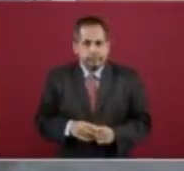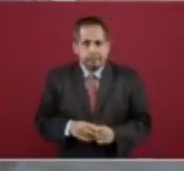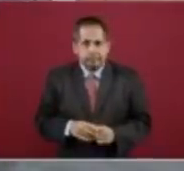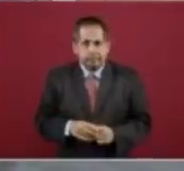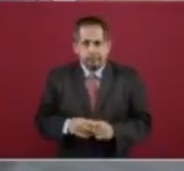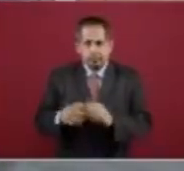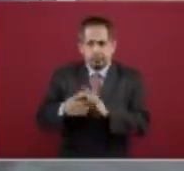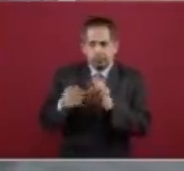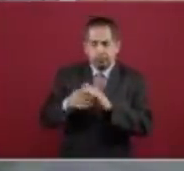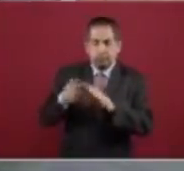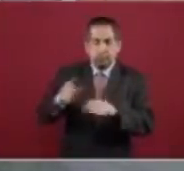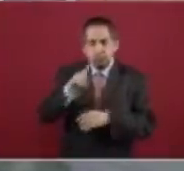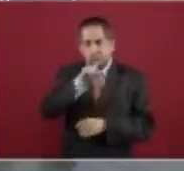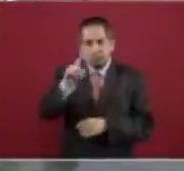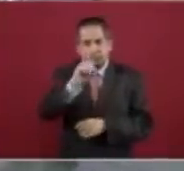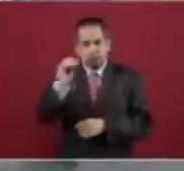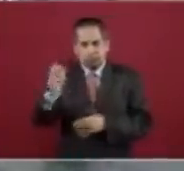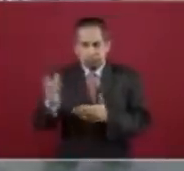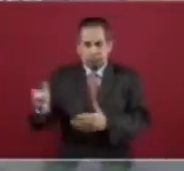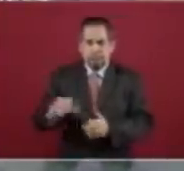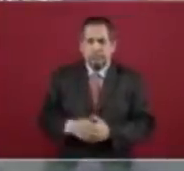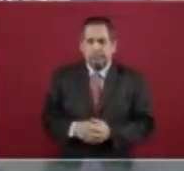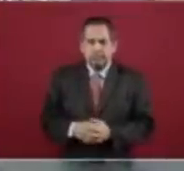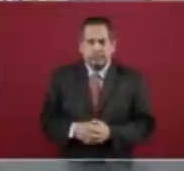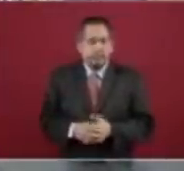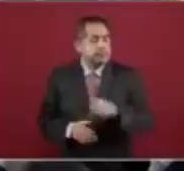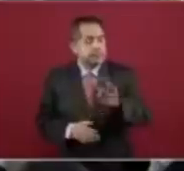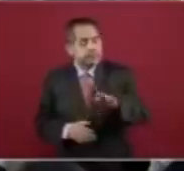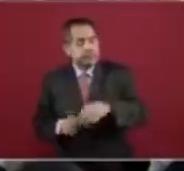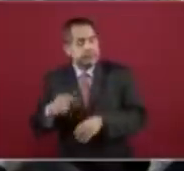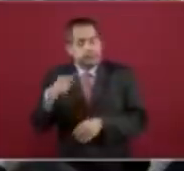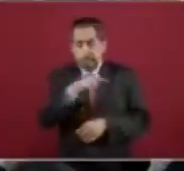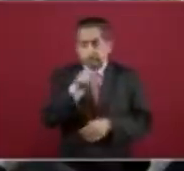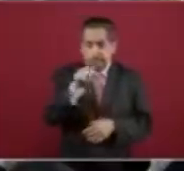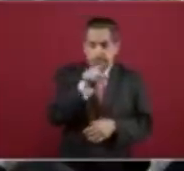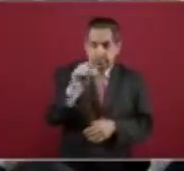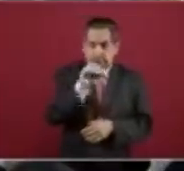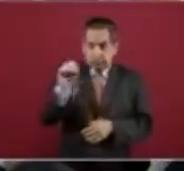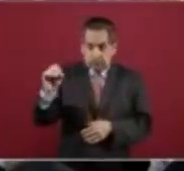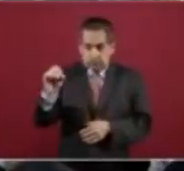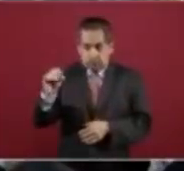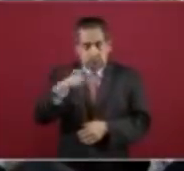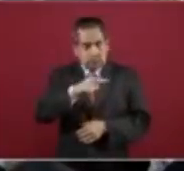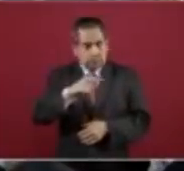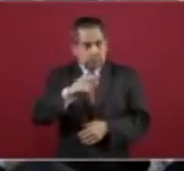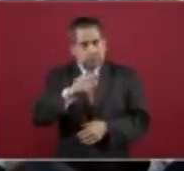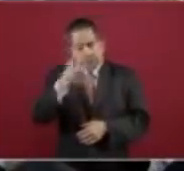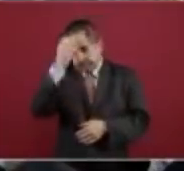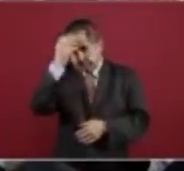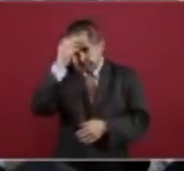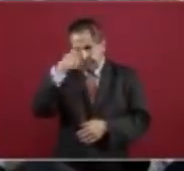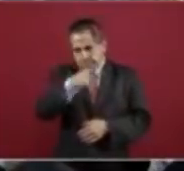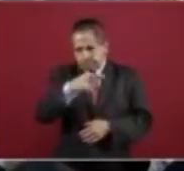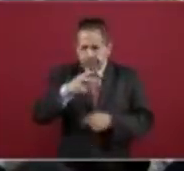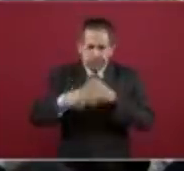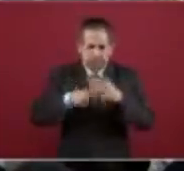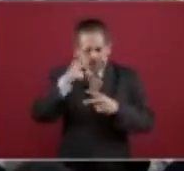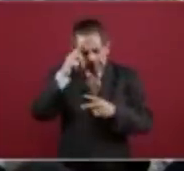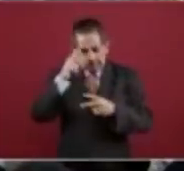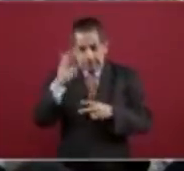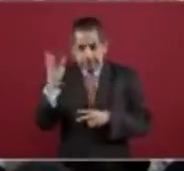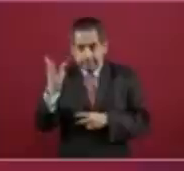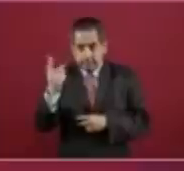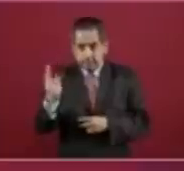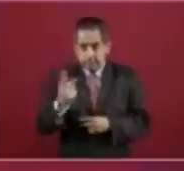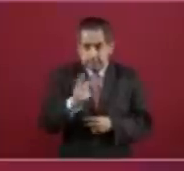sobre el zoológico. Sí. Ahí está el zoológico de Chapultepec. Estamos reorientando los tres zoológicos de